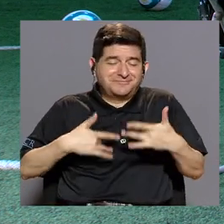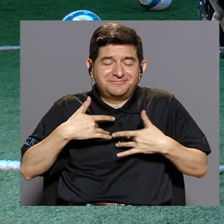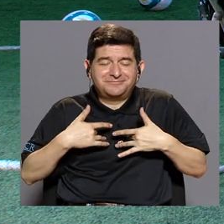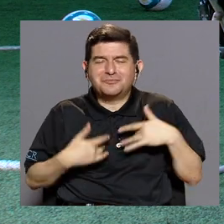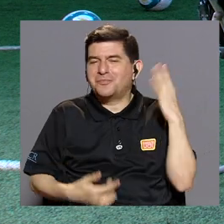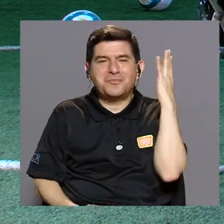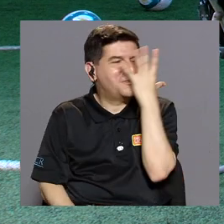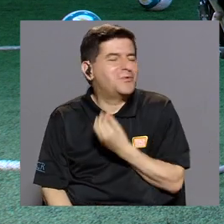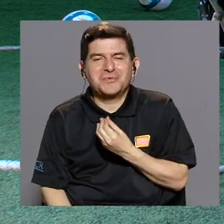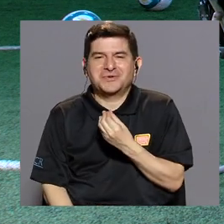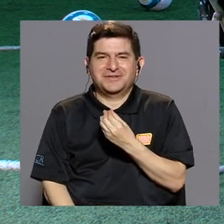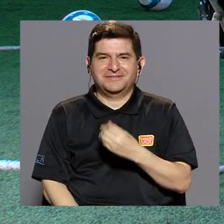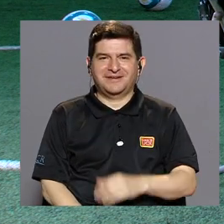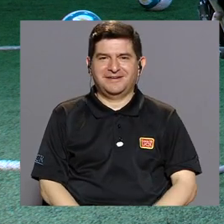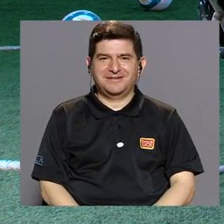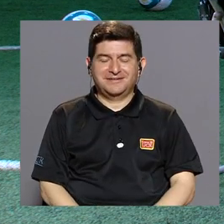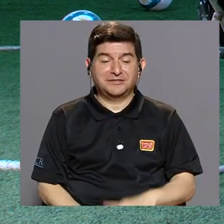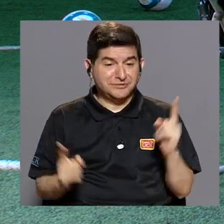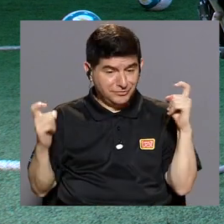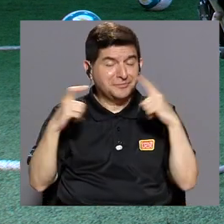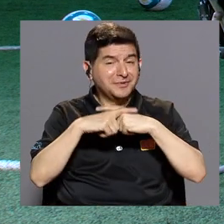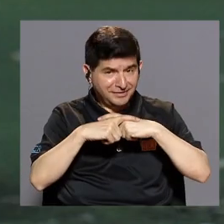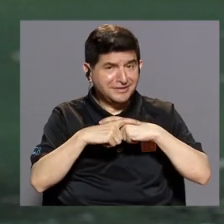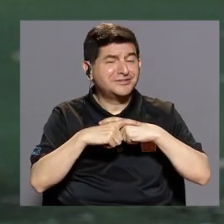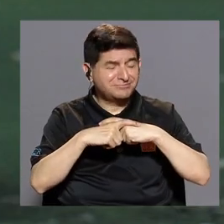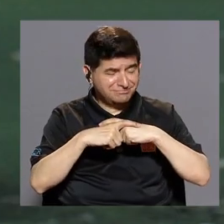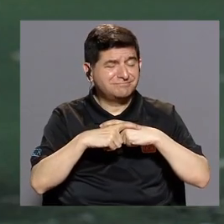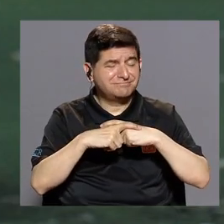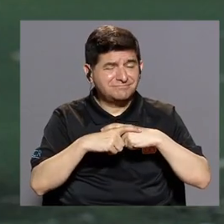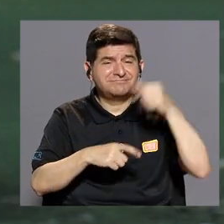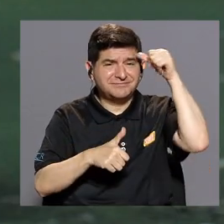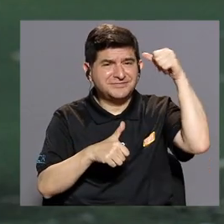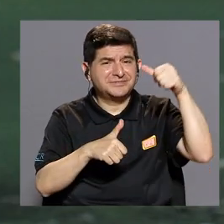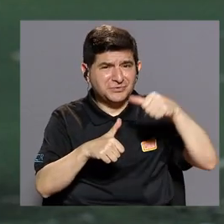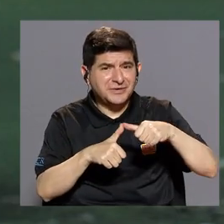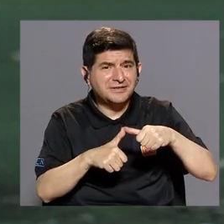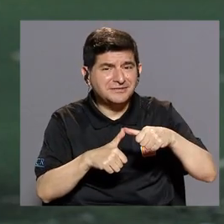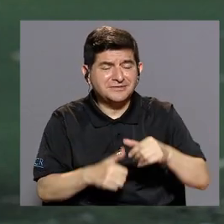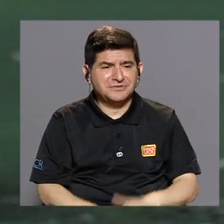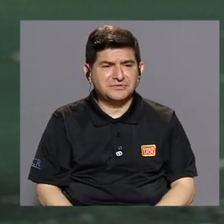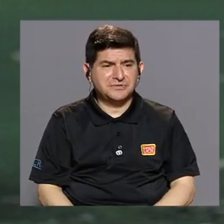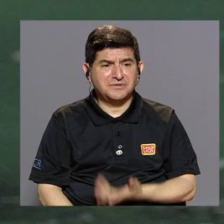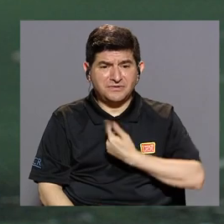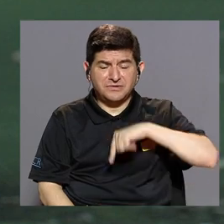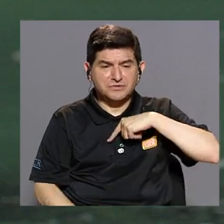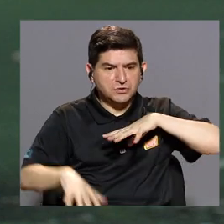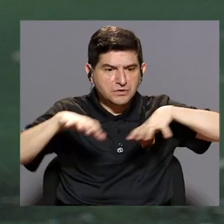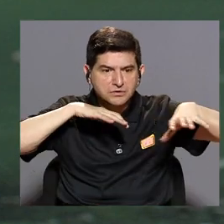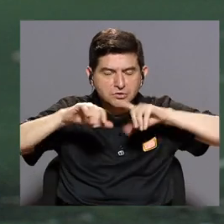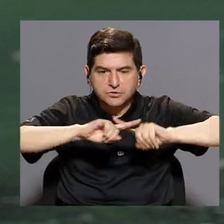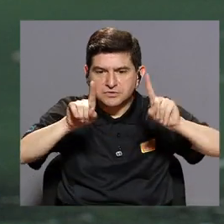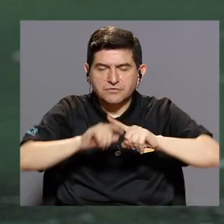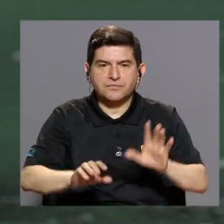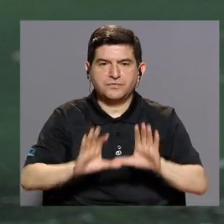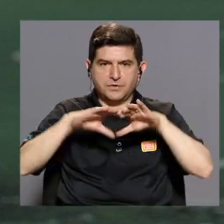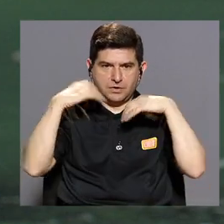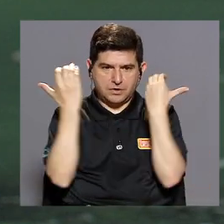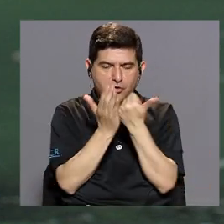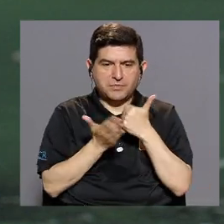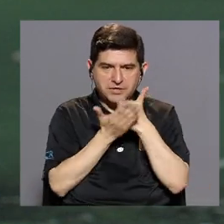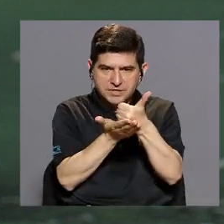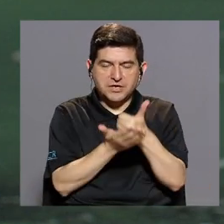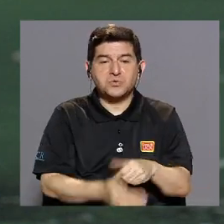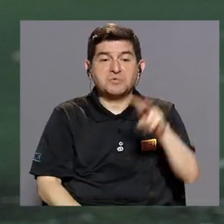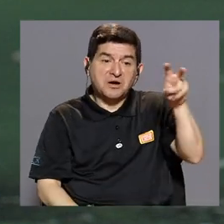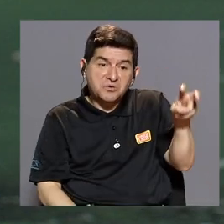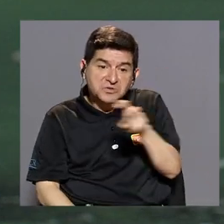súper bonita. O sea, fue muy complicado, ¿verdad? Porque me acuerdo que teníamos que hacer muchas actividades. El comité nos ayudaba en algunos